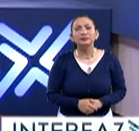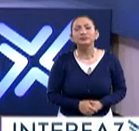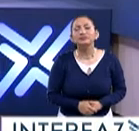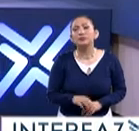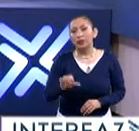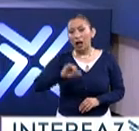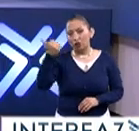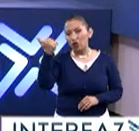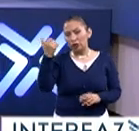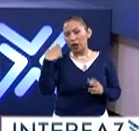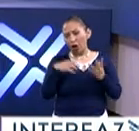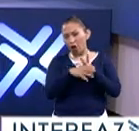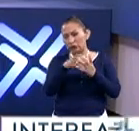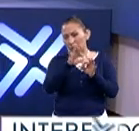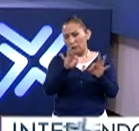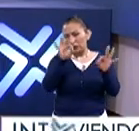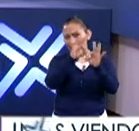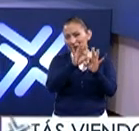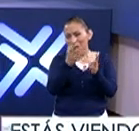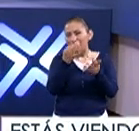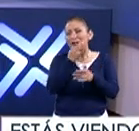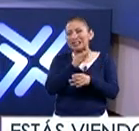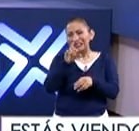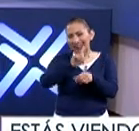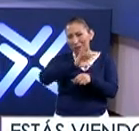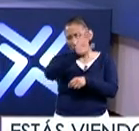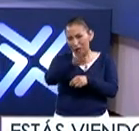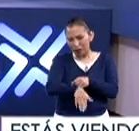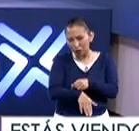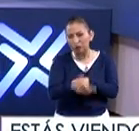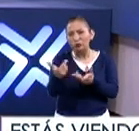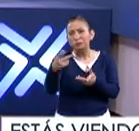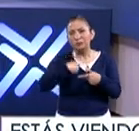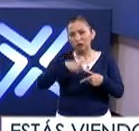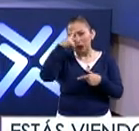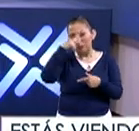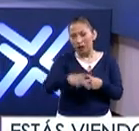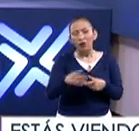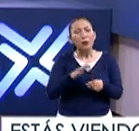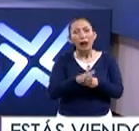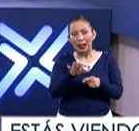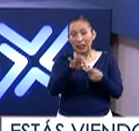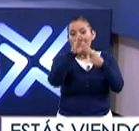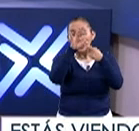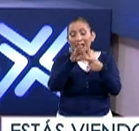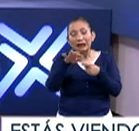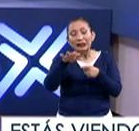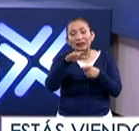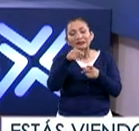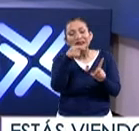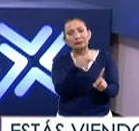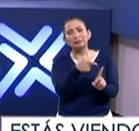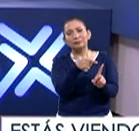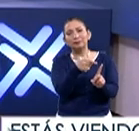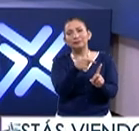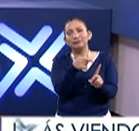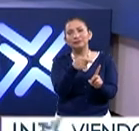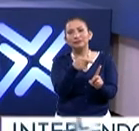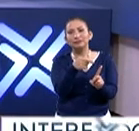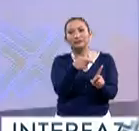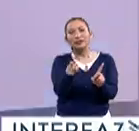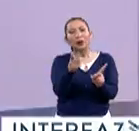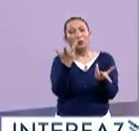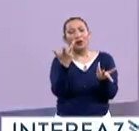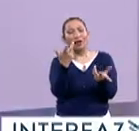hay otro componente muy interesante de la celebración del Día de Muertos de los mexicanos, que es el componente de alguna